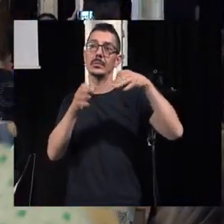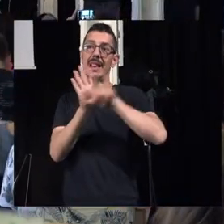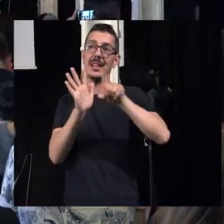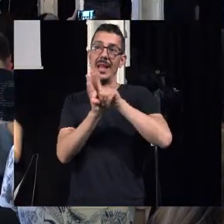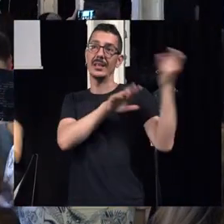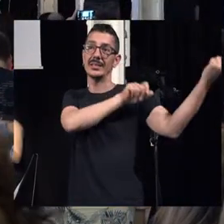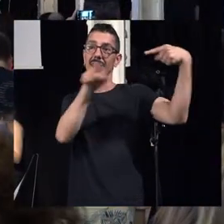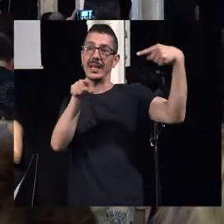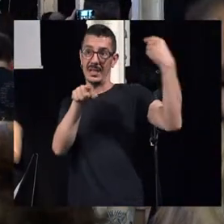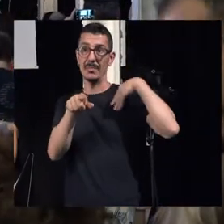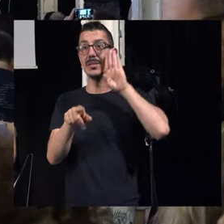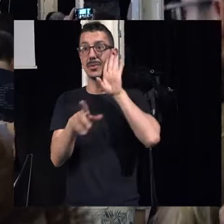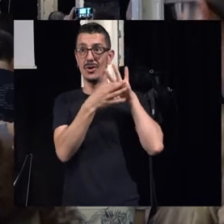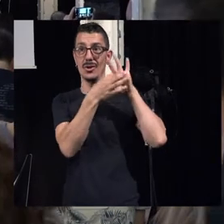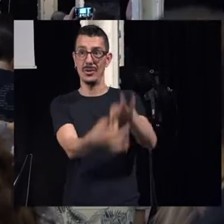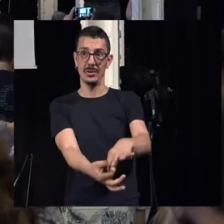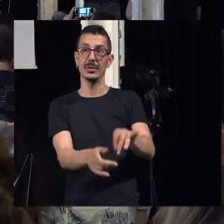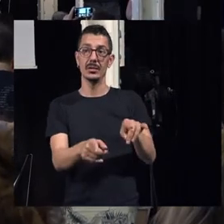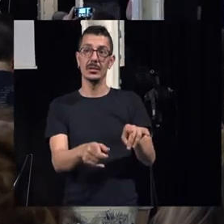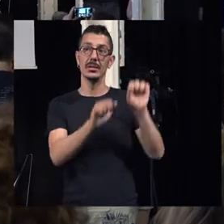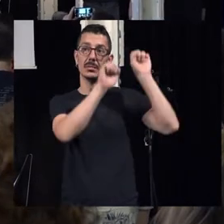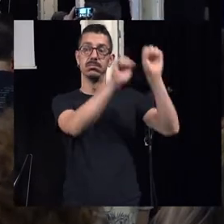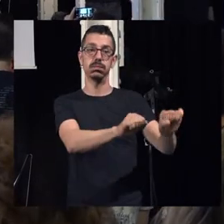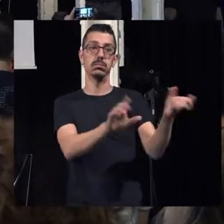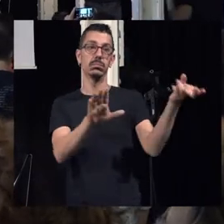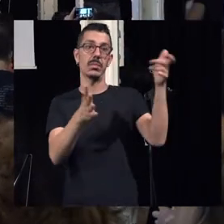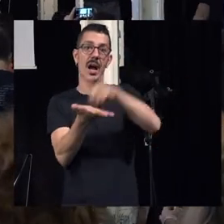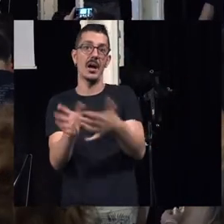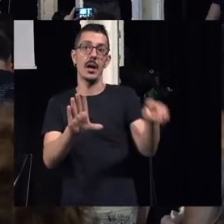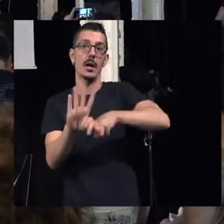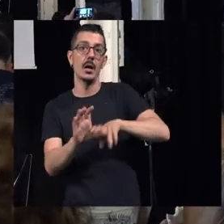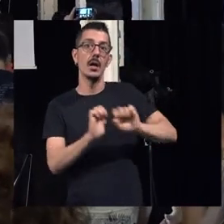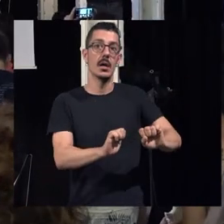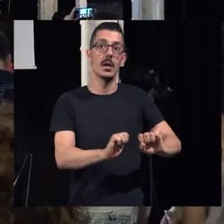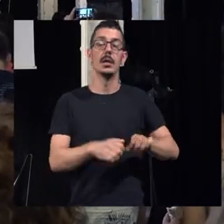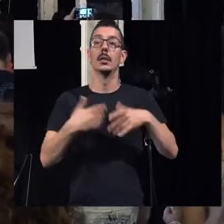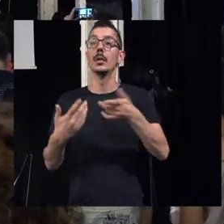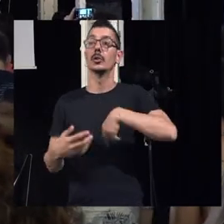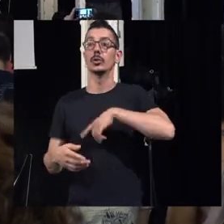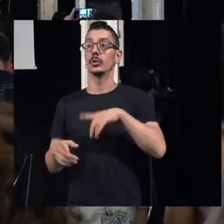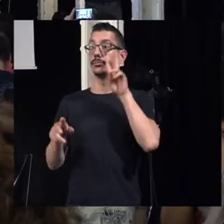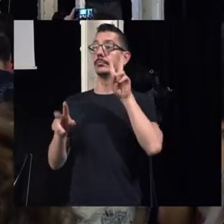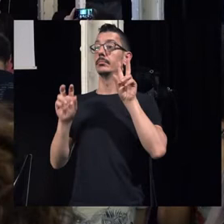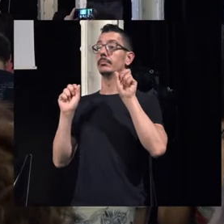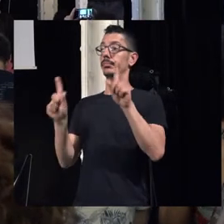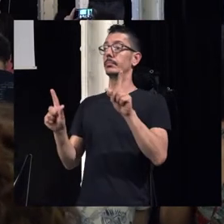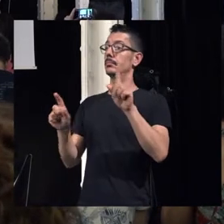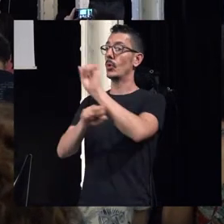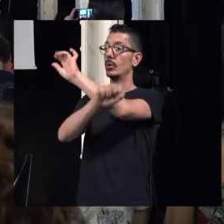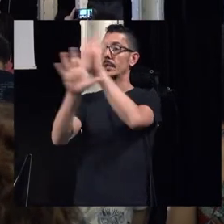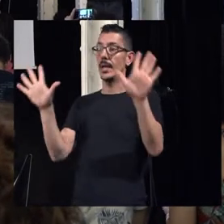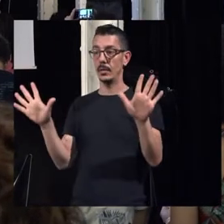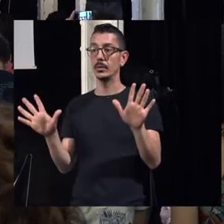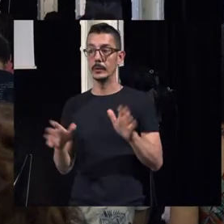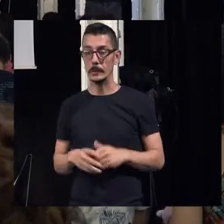de esto, entre otras cosas, ¿no? Y aquí se hace evidente, bueno, se ha materializado esta necesidad